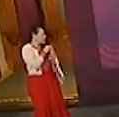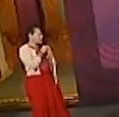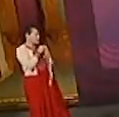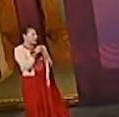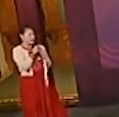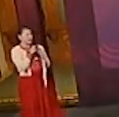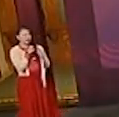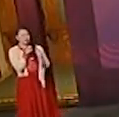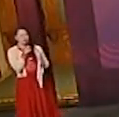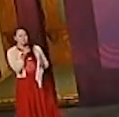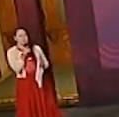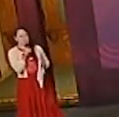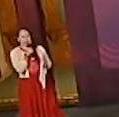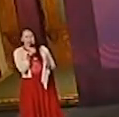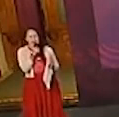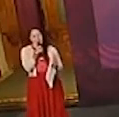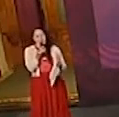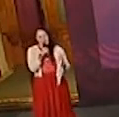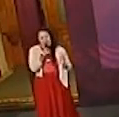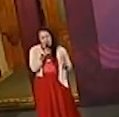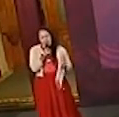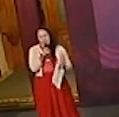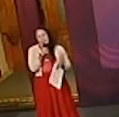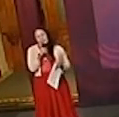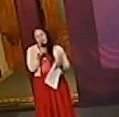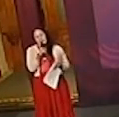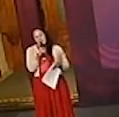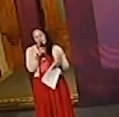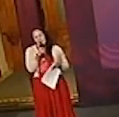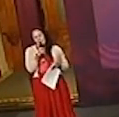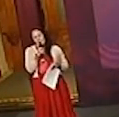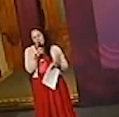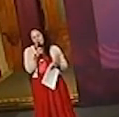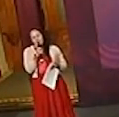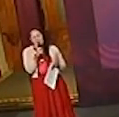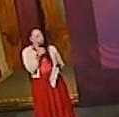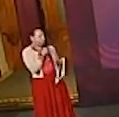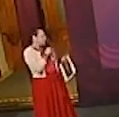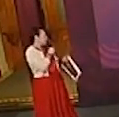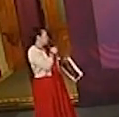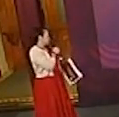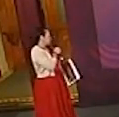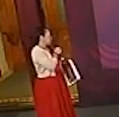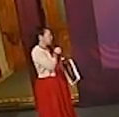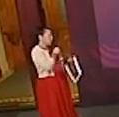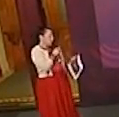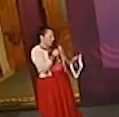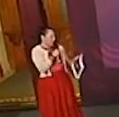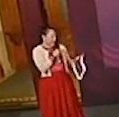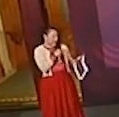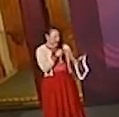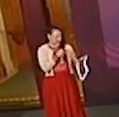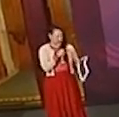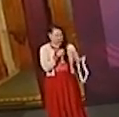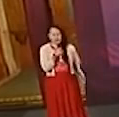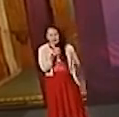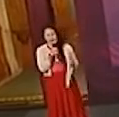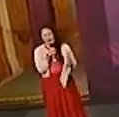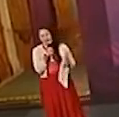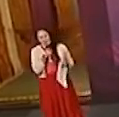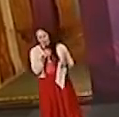que es una seguidora de la Fórmula 1 desde hace muchos años, asistiendo a eventos en diferentes partes del mundo, incluyendo